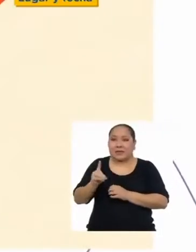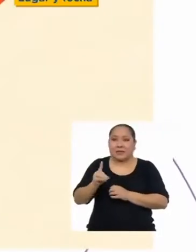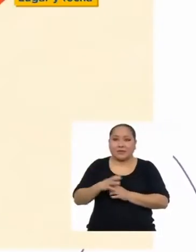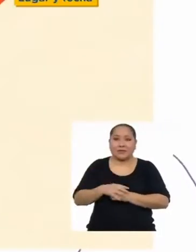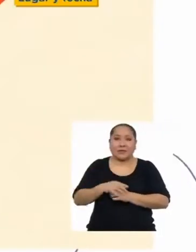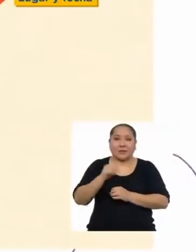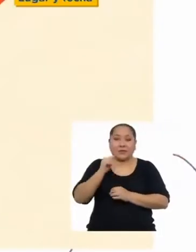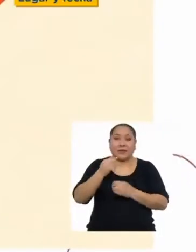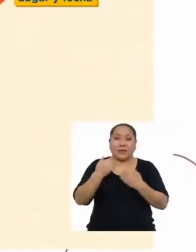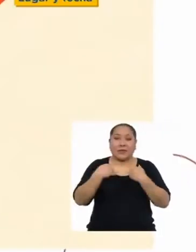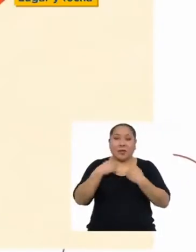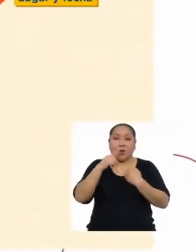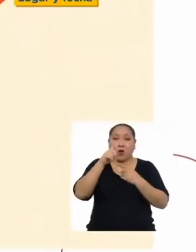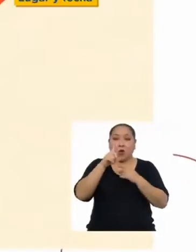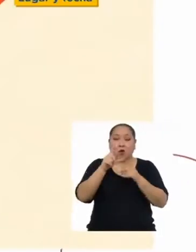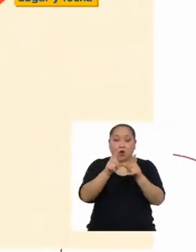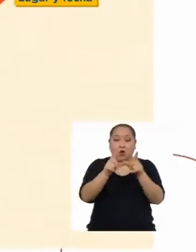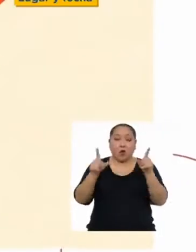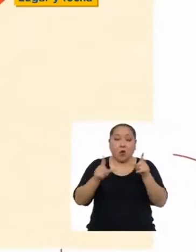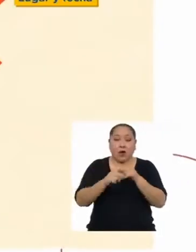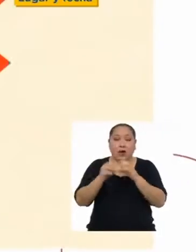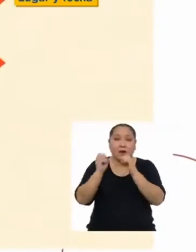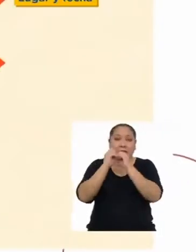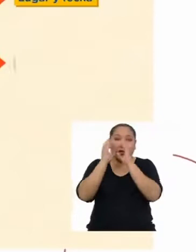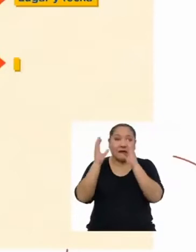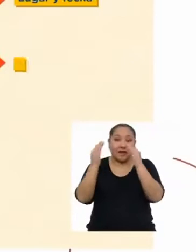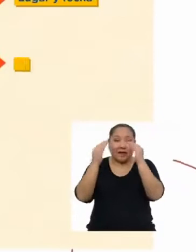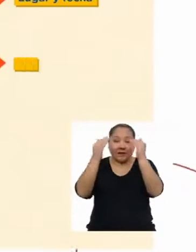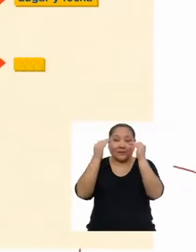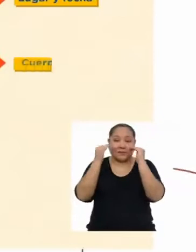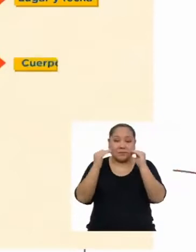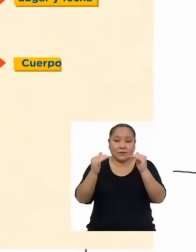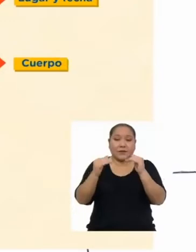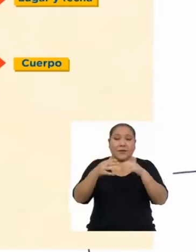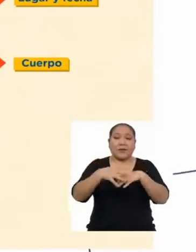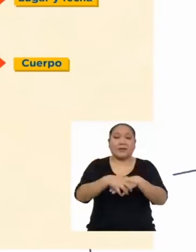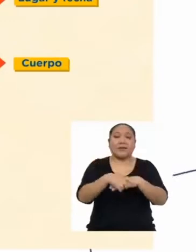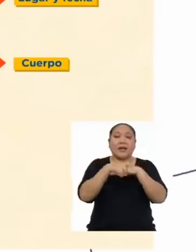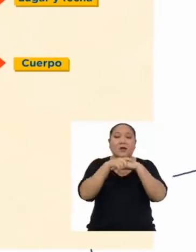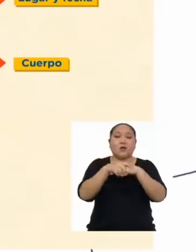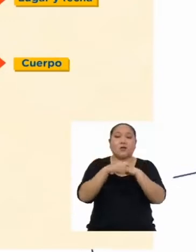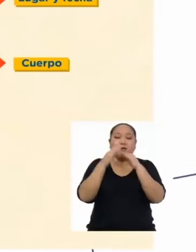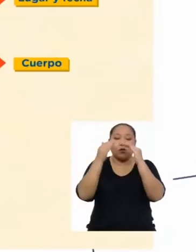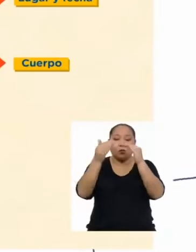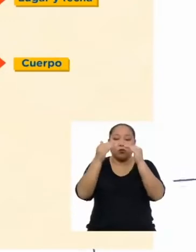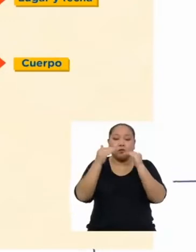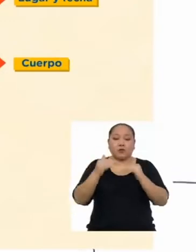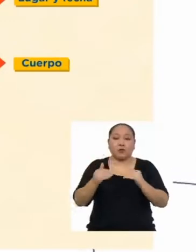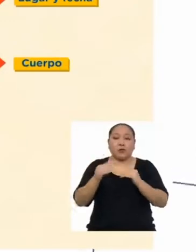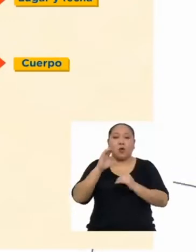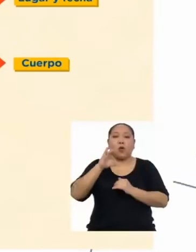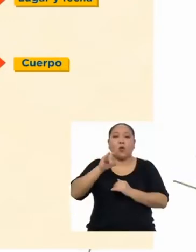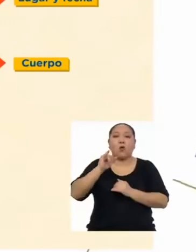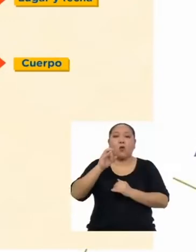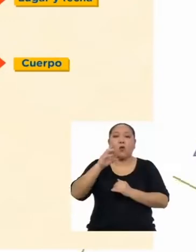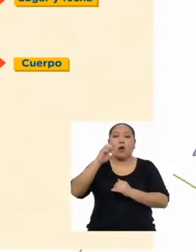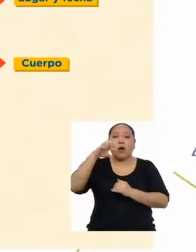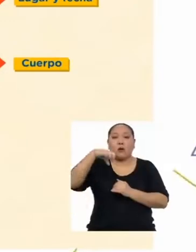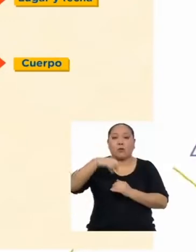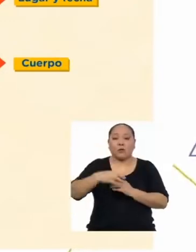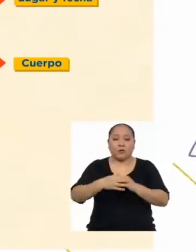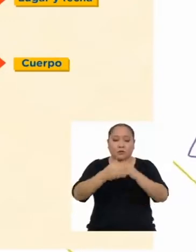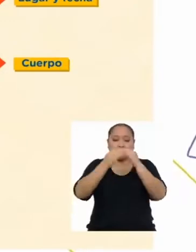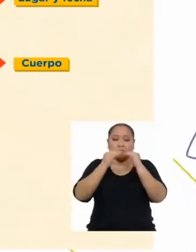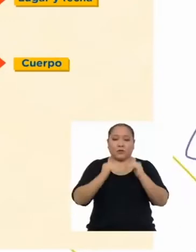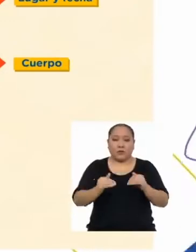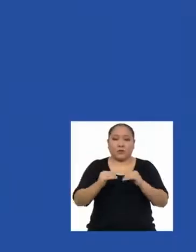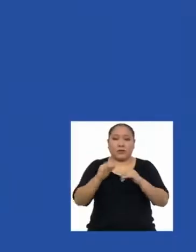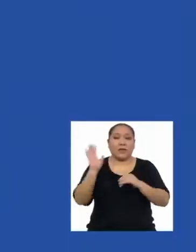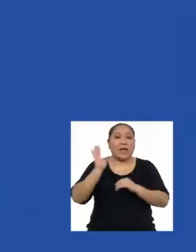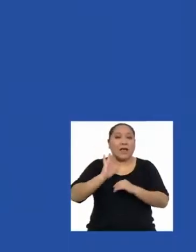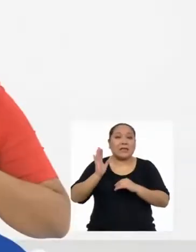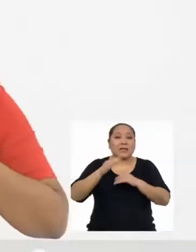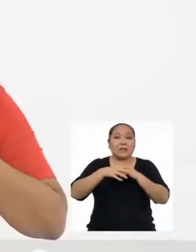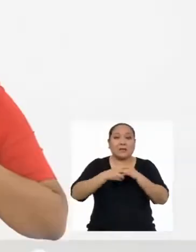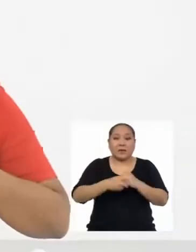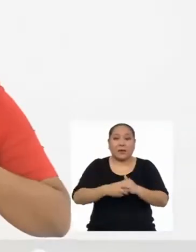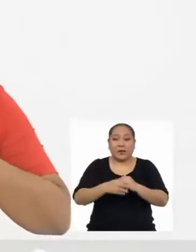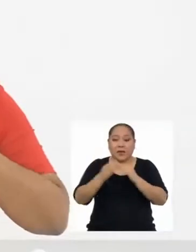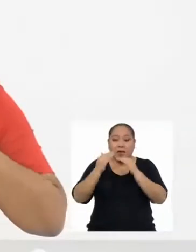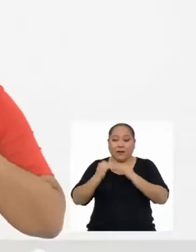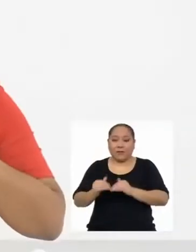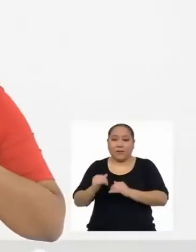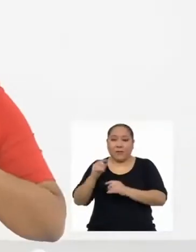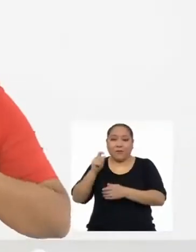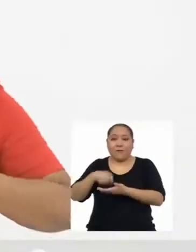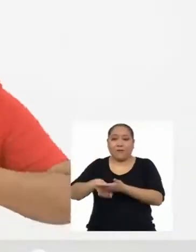lugar y fecha, salud, cuerpo, despedida y firma. Hoy